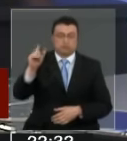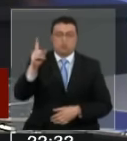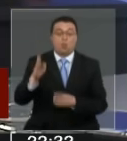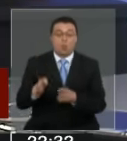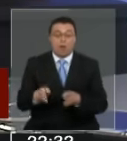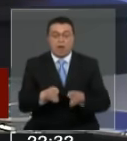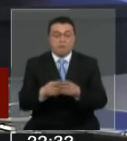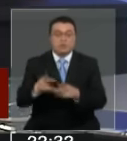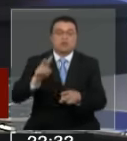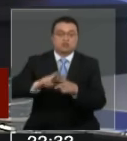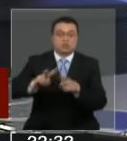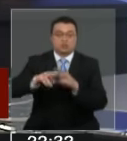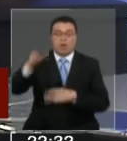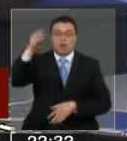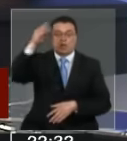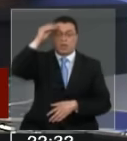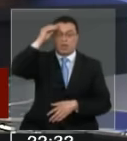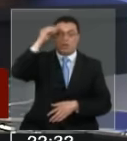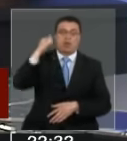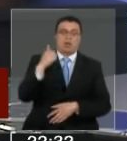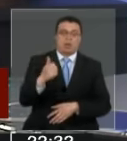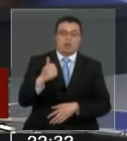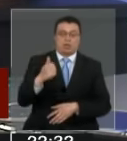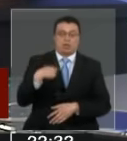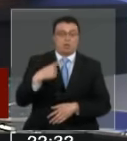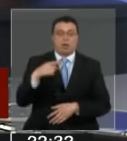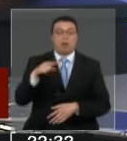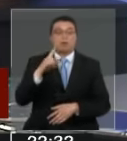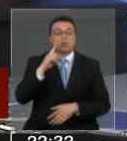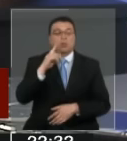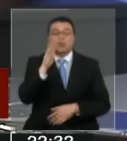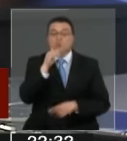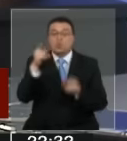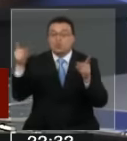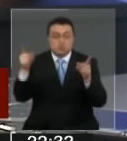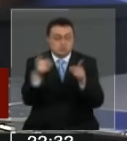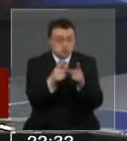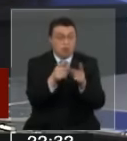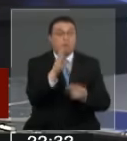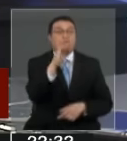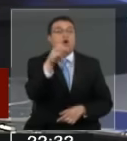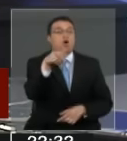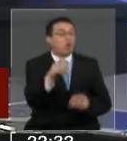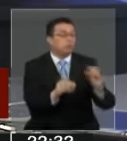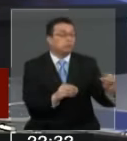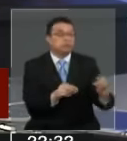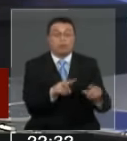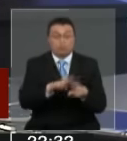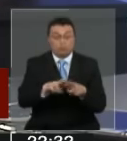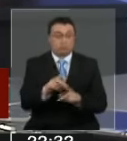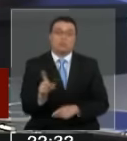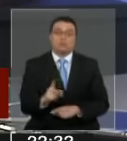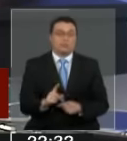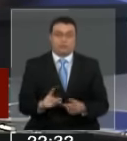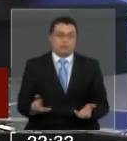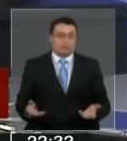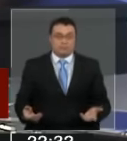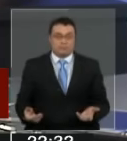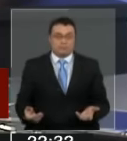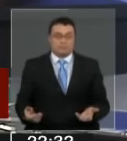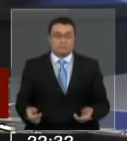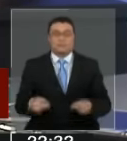de solución que, tal como lo sabemos, no se resume en un bono cuyo monto está por verse. Estamos de